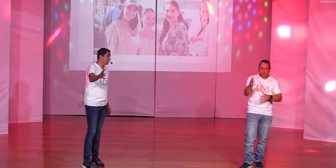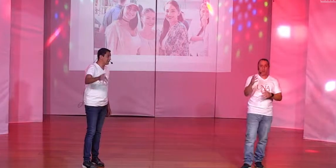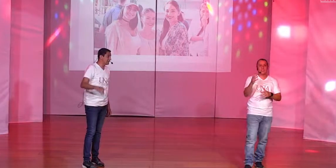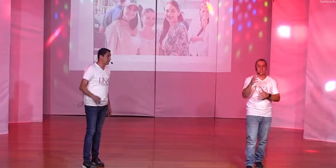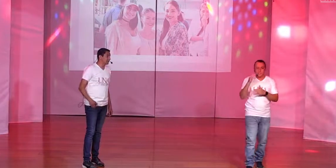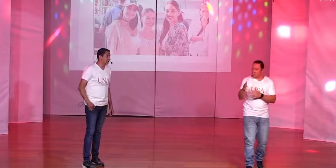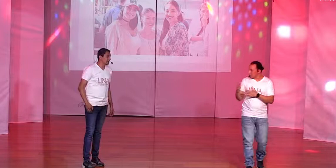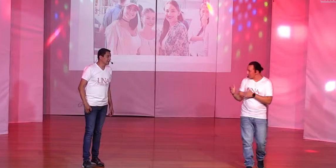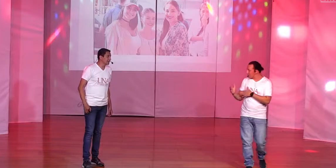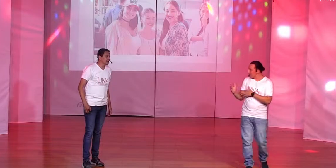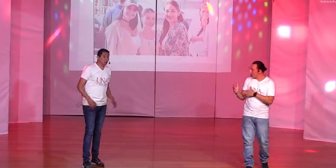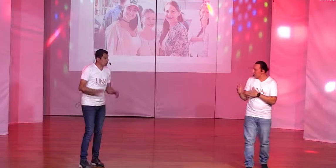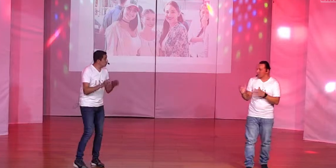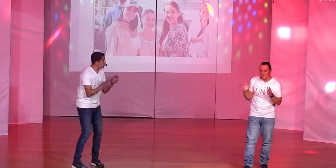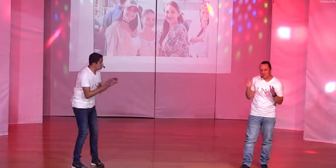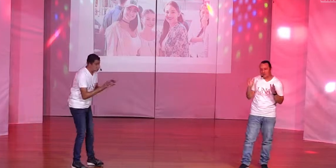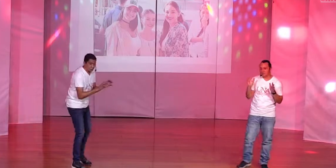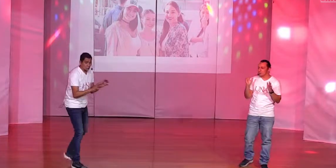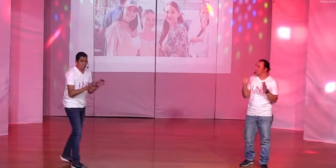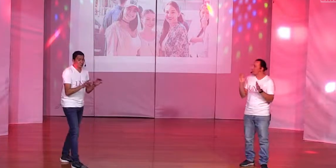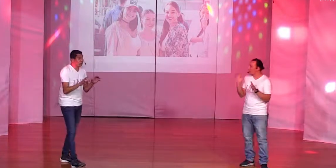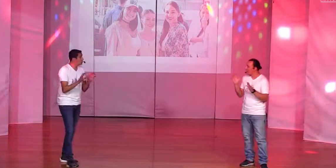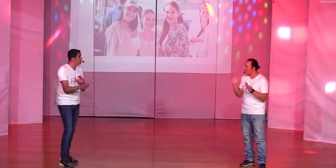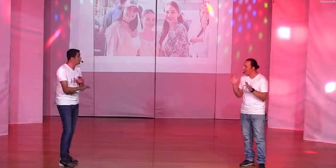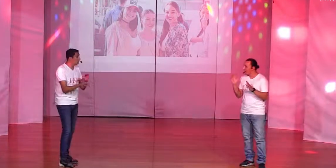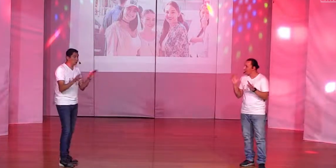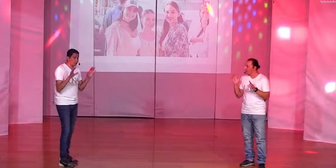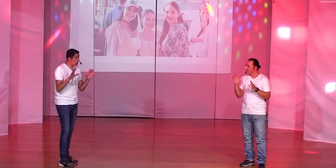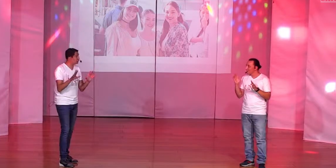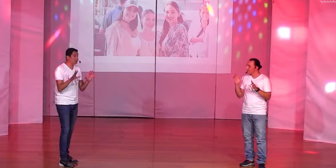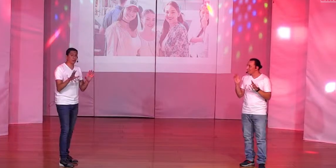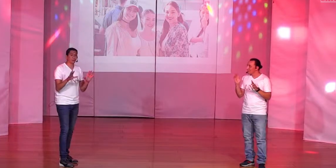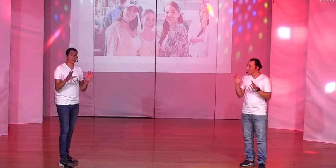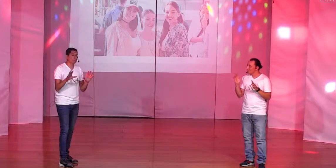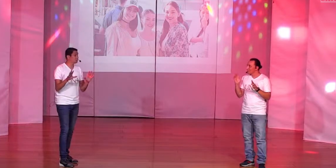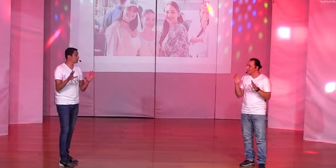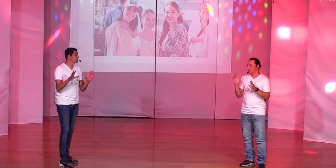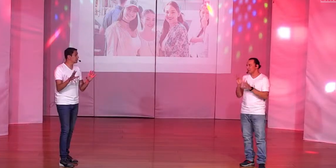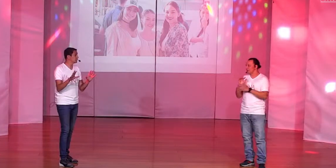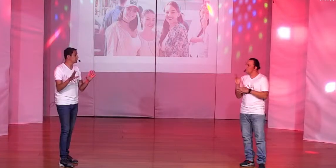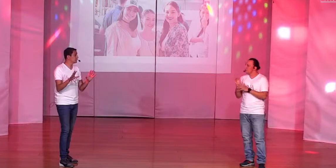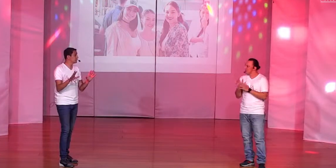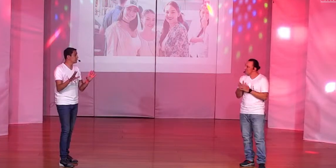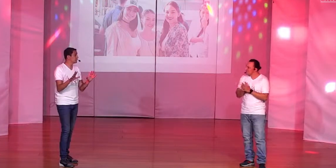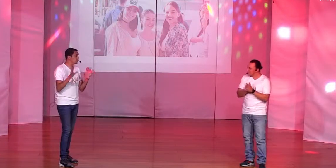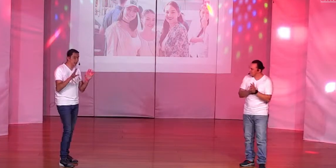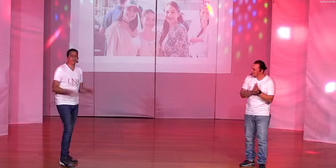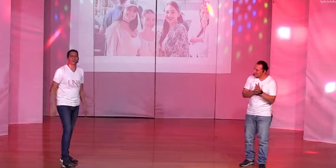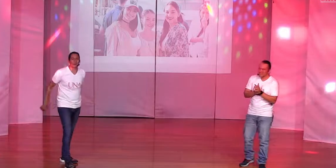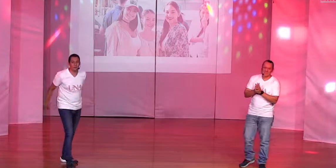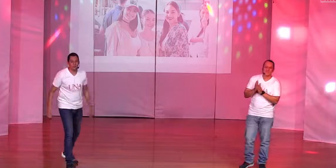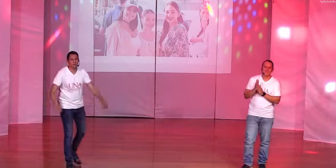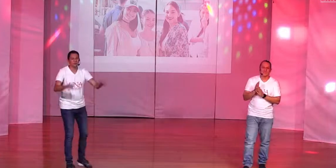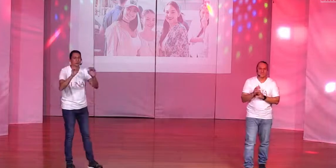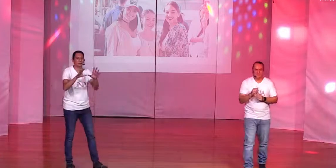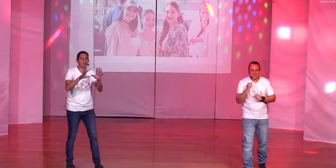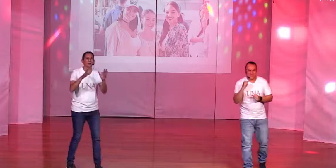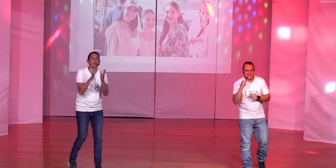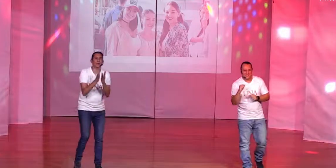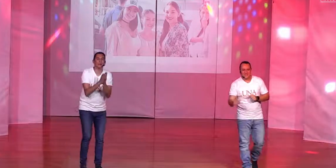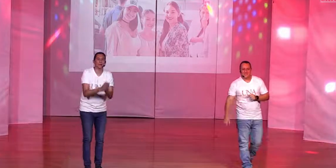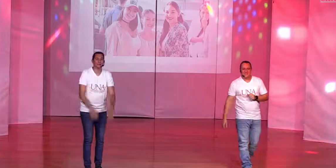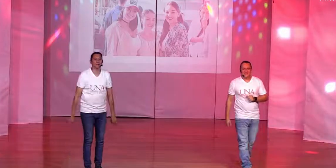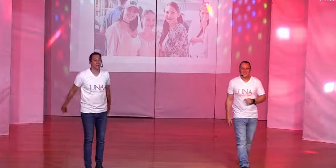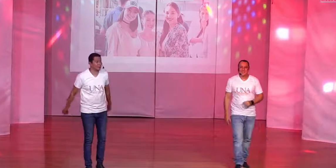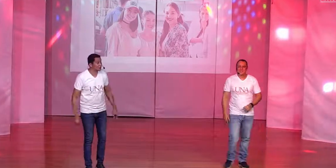decía. Si puso atención al video, tiene que saber la respuesta. ¿Los 5 o los 10 primeros? Démosle 10. Los 10, sí, ok. Sí. Los 10 primeros